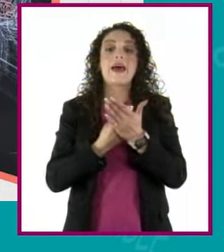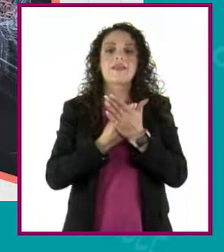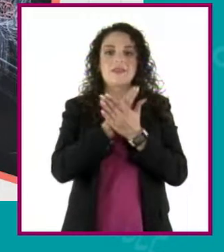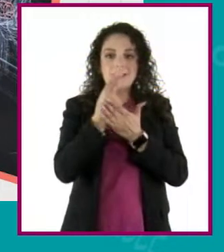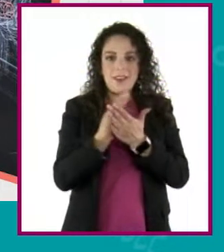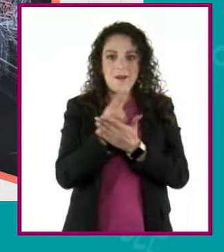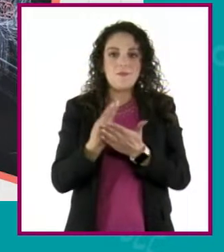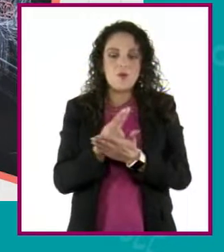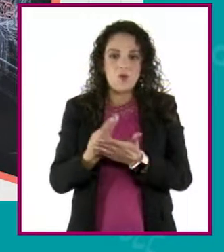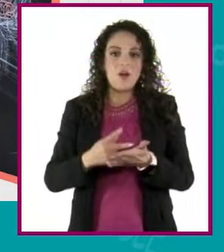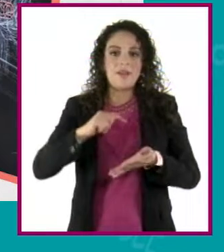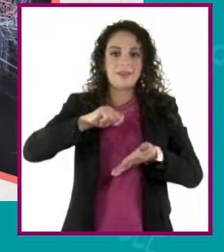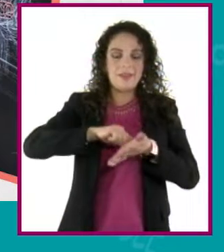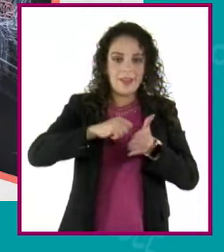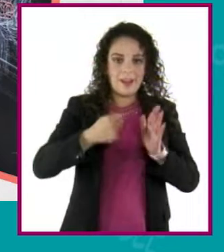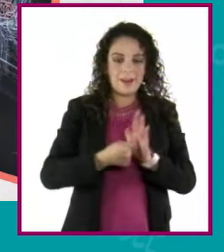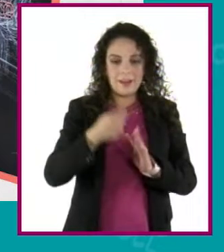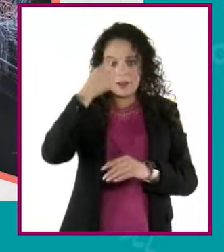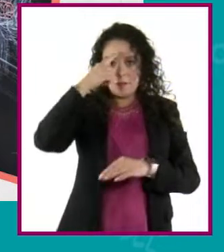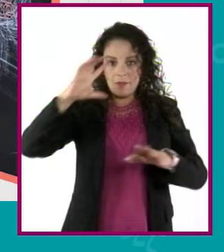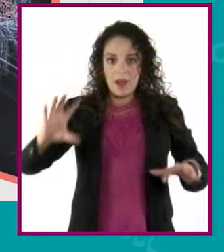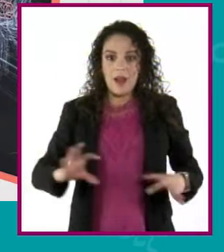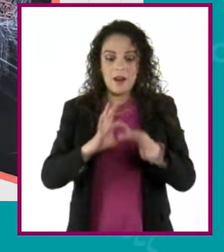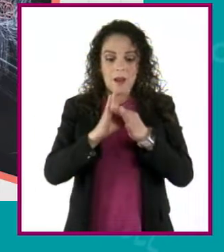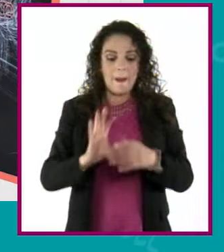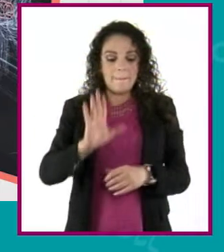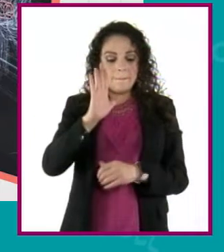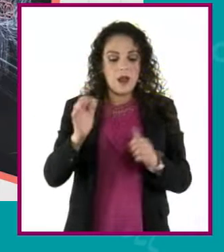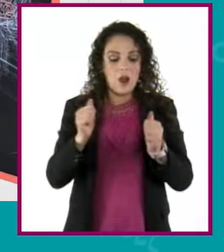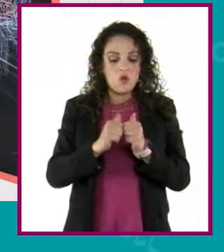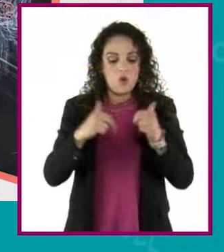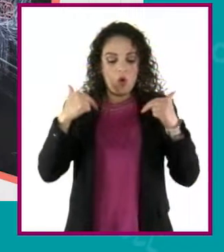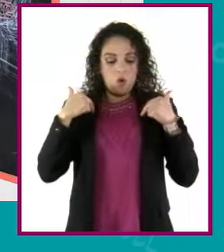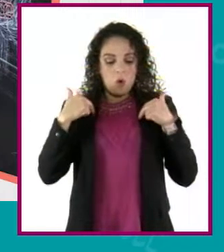técnico también para enlazarlo con la figura humana.